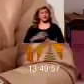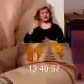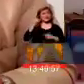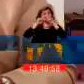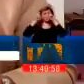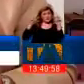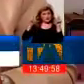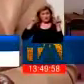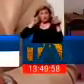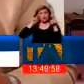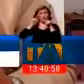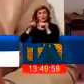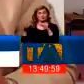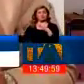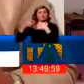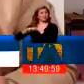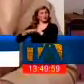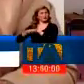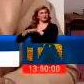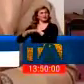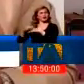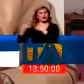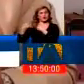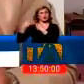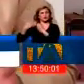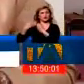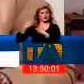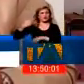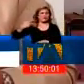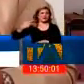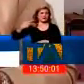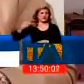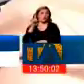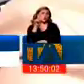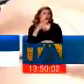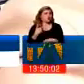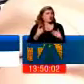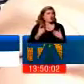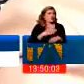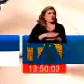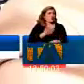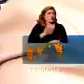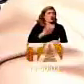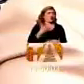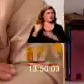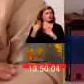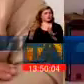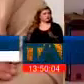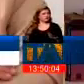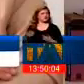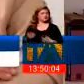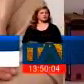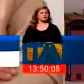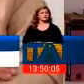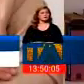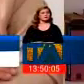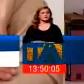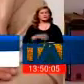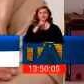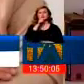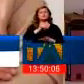empresas para hacer un consorcio y el responsable debería ser el consorcio, no las empresas. ¿Quién es el